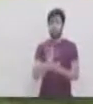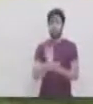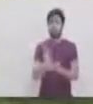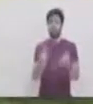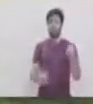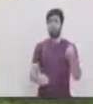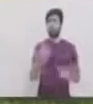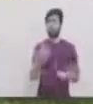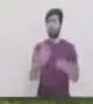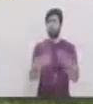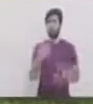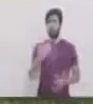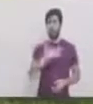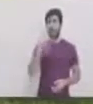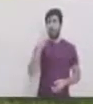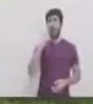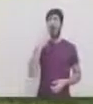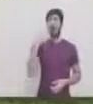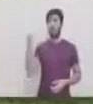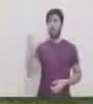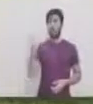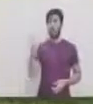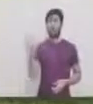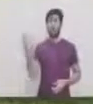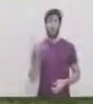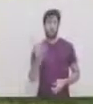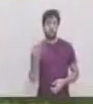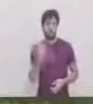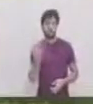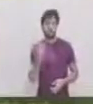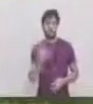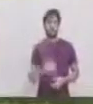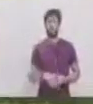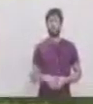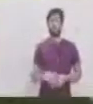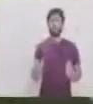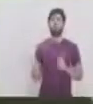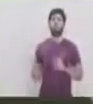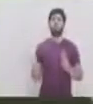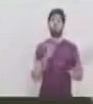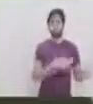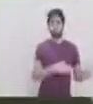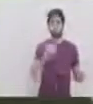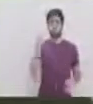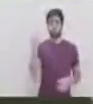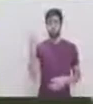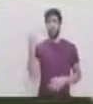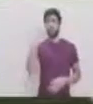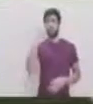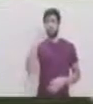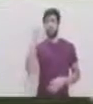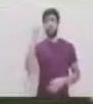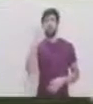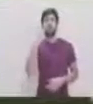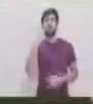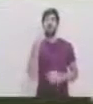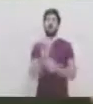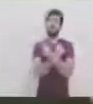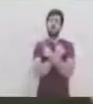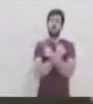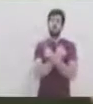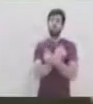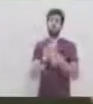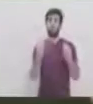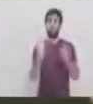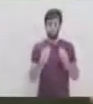La cocina de mi abuela es deliciosa. Papá y mamá